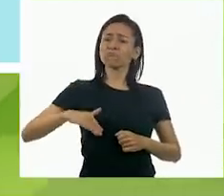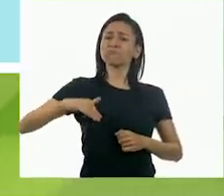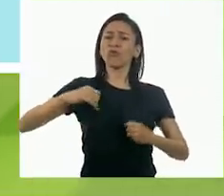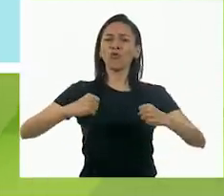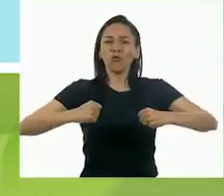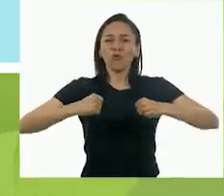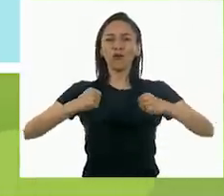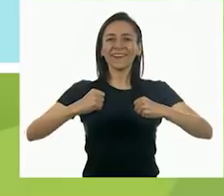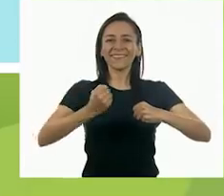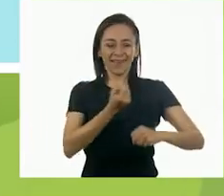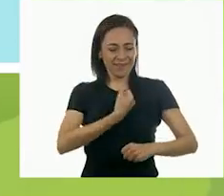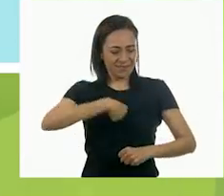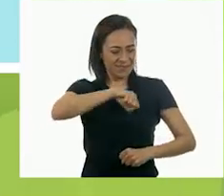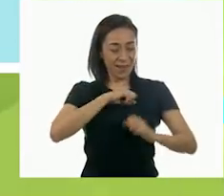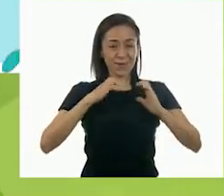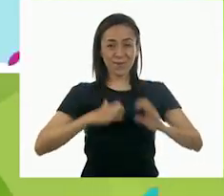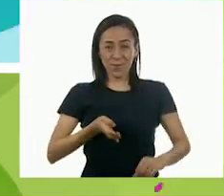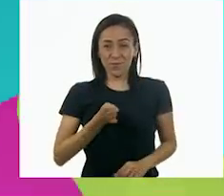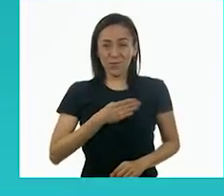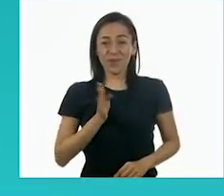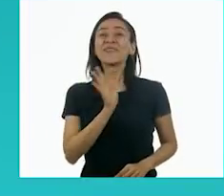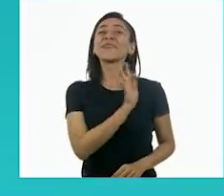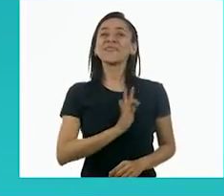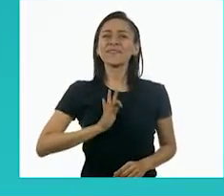tú? ¡Yo también!